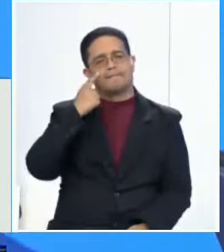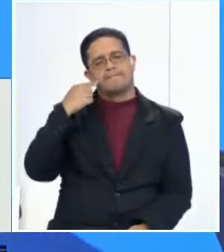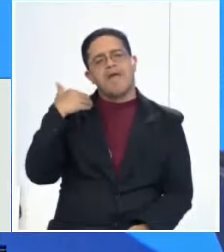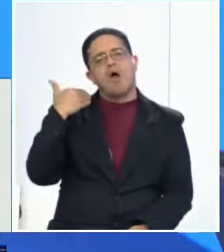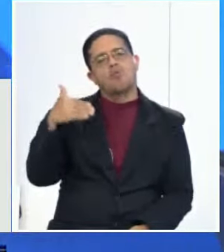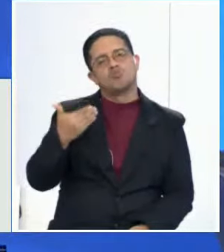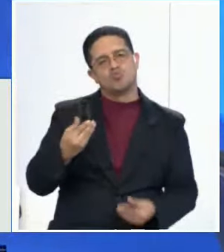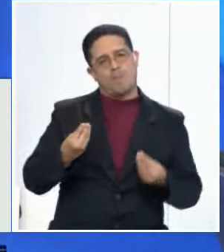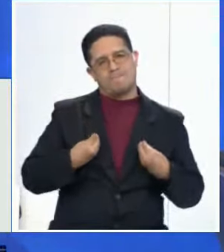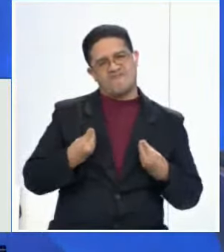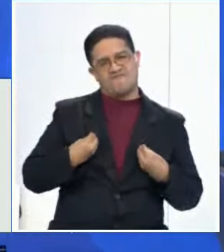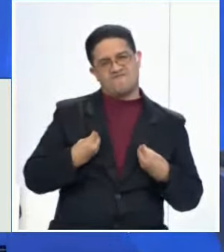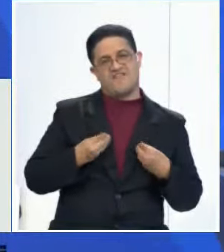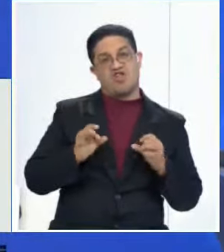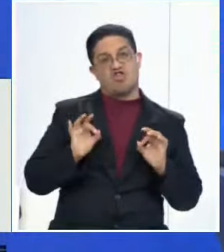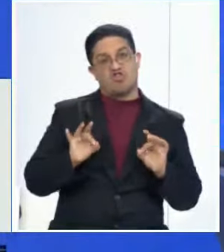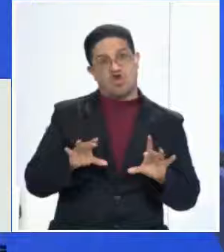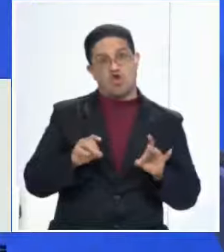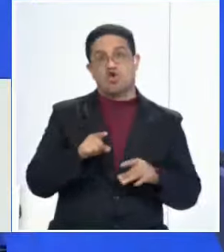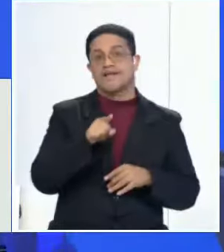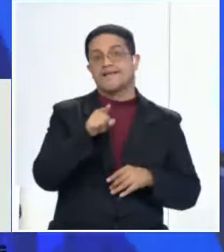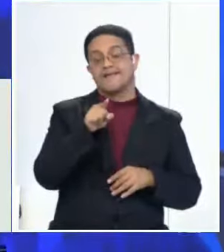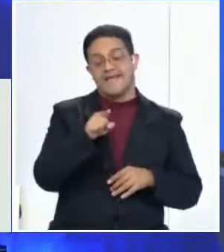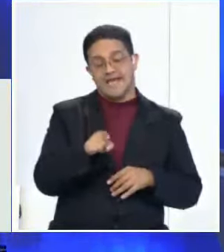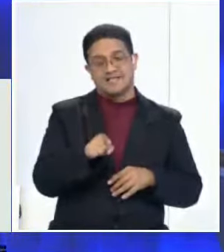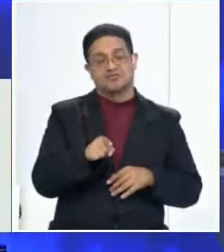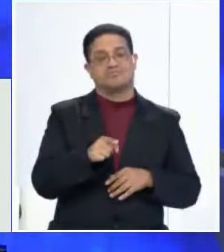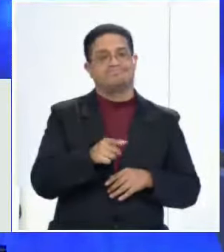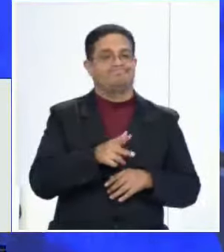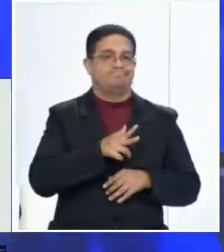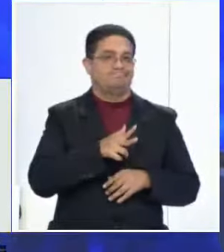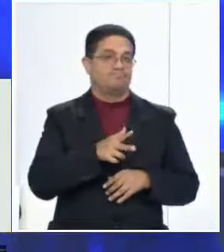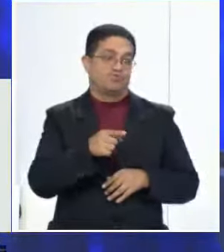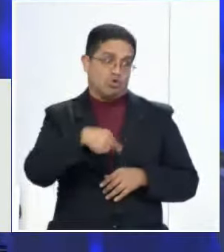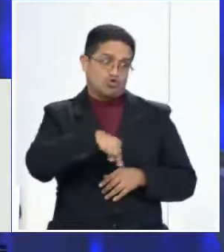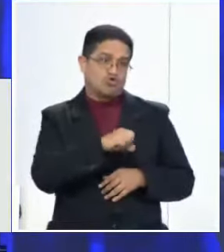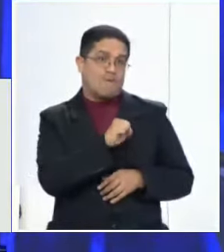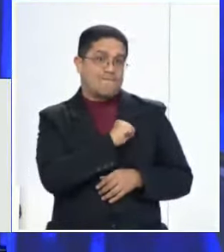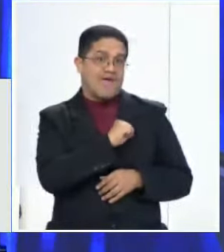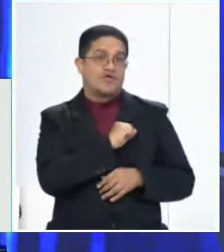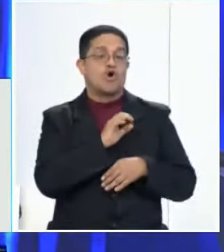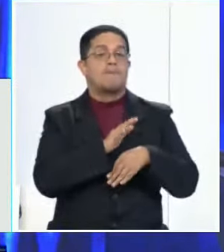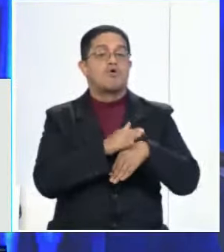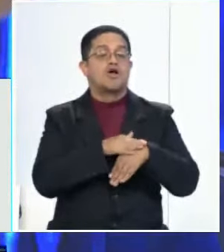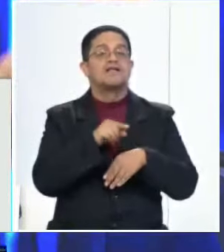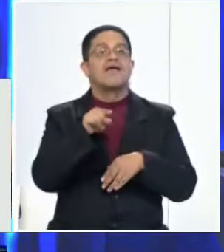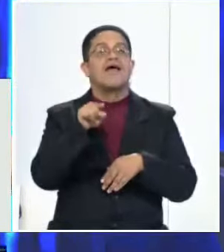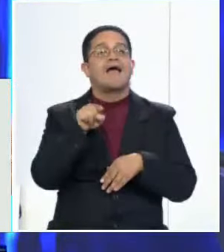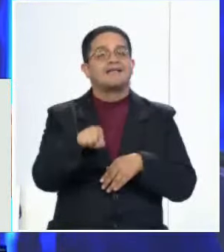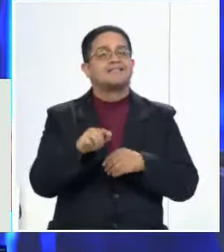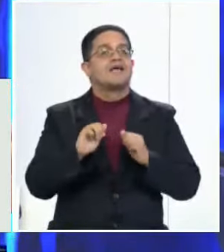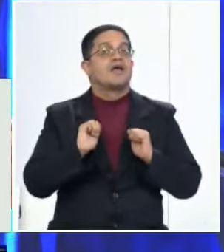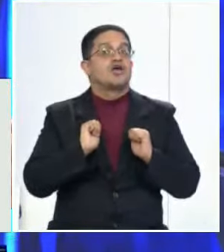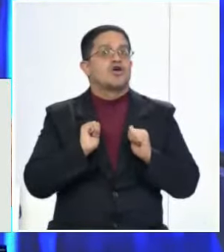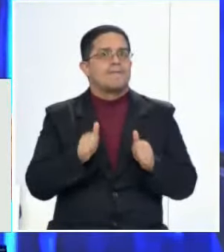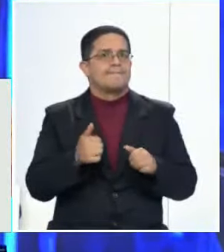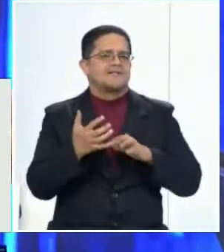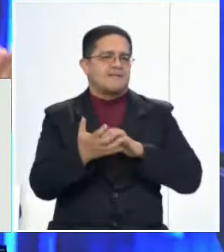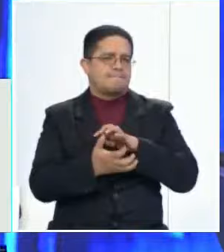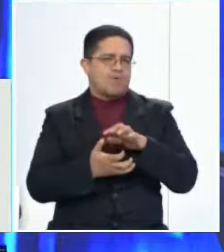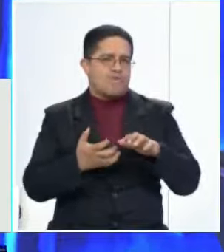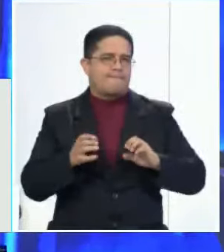vivir con dolor, lo cual es incluso temido, claro, para nosotros, porque allí se le asocian entonces los trastornos emocionales,